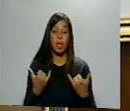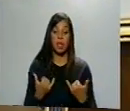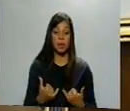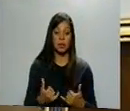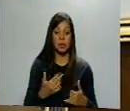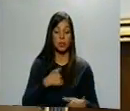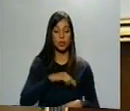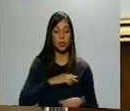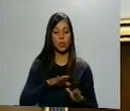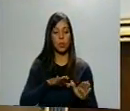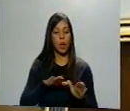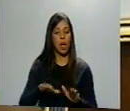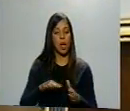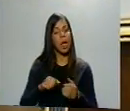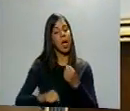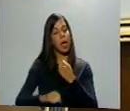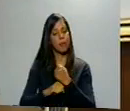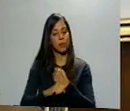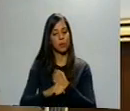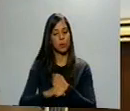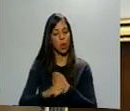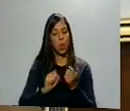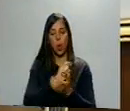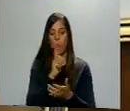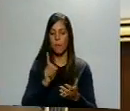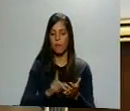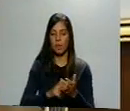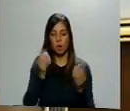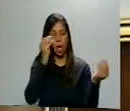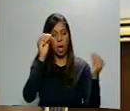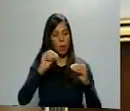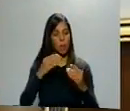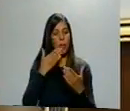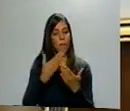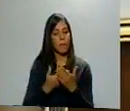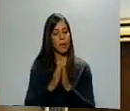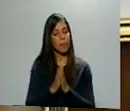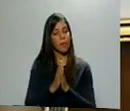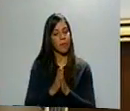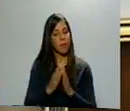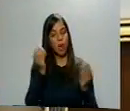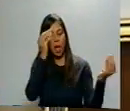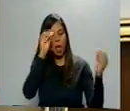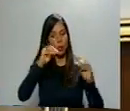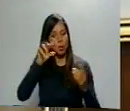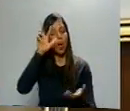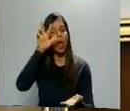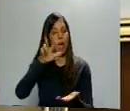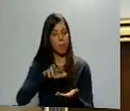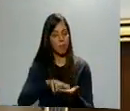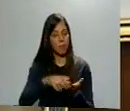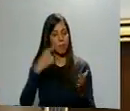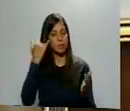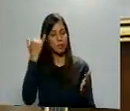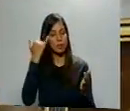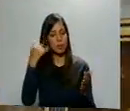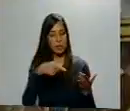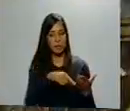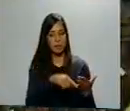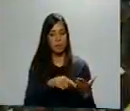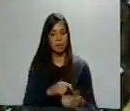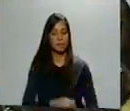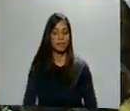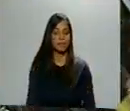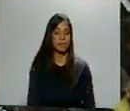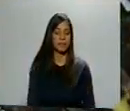acompañarlo, y por eso estoy absolutamente de acuerdo y pido a todos que aprobemos esta propuesta. Muchas gracias, señora Presidenta.